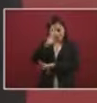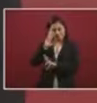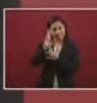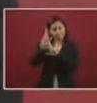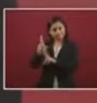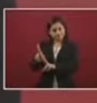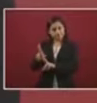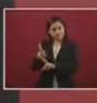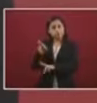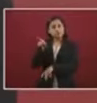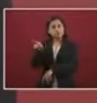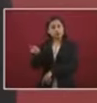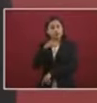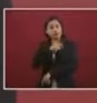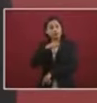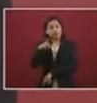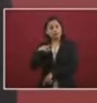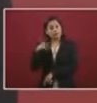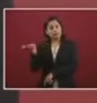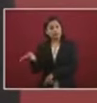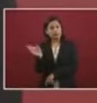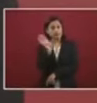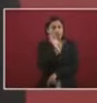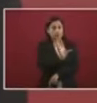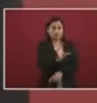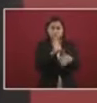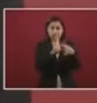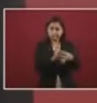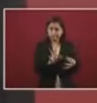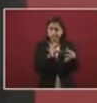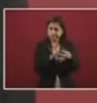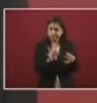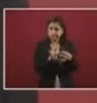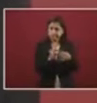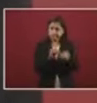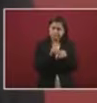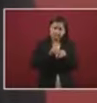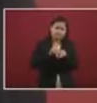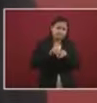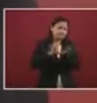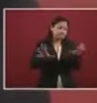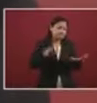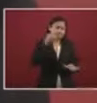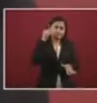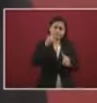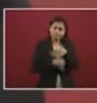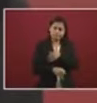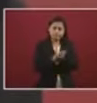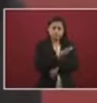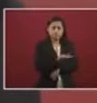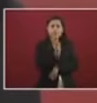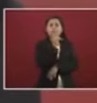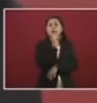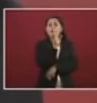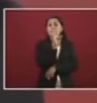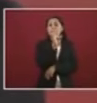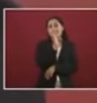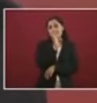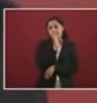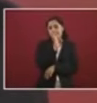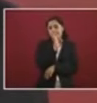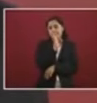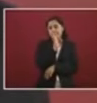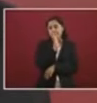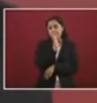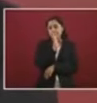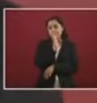informe con amplitud a los padres y a las madres